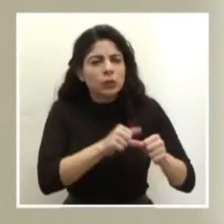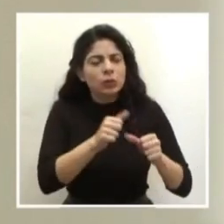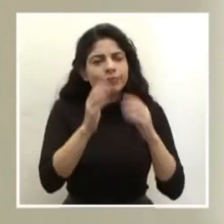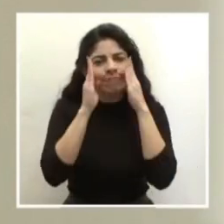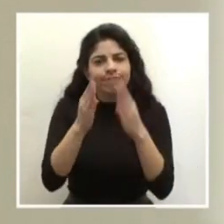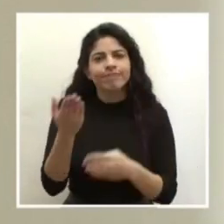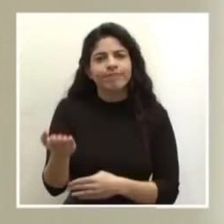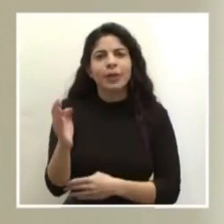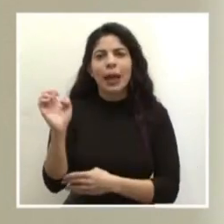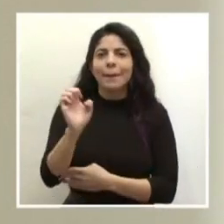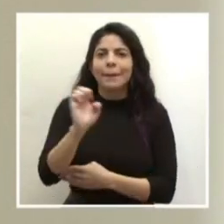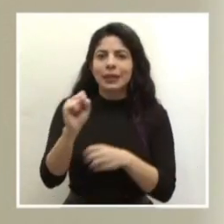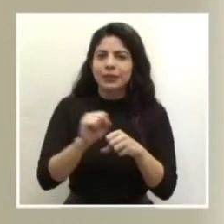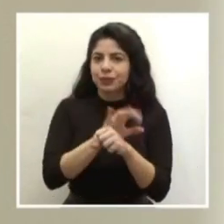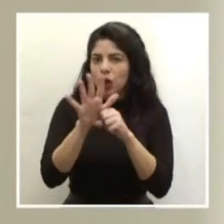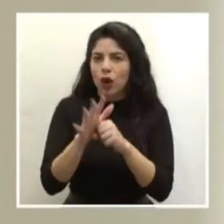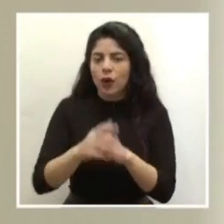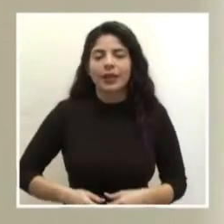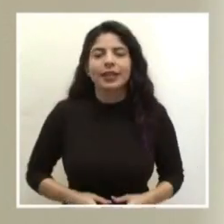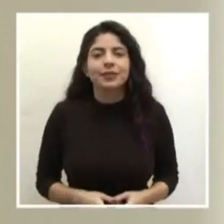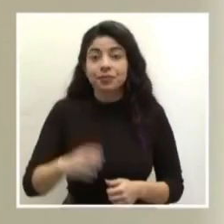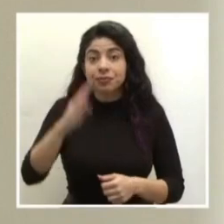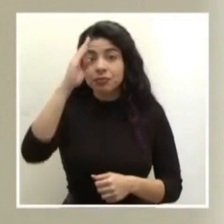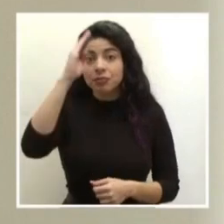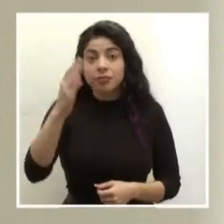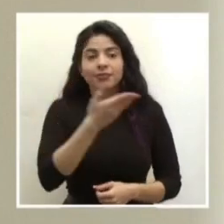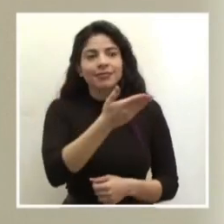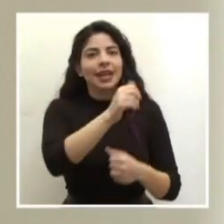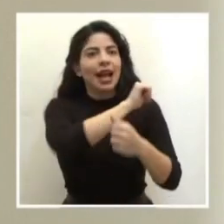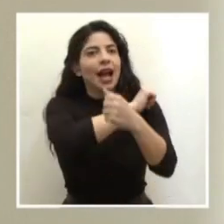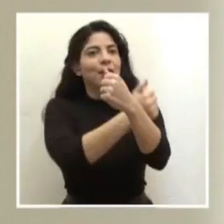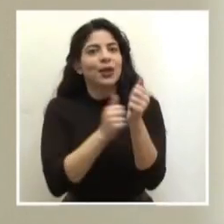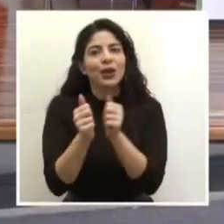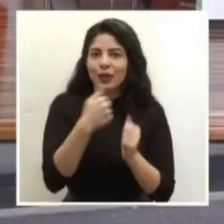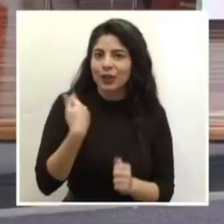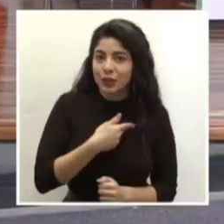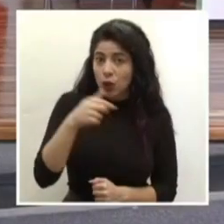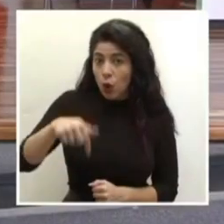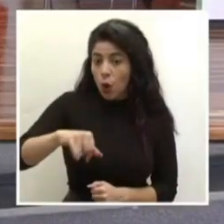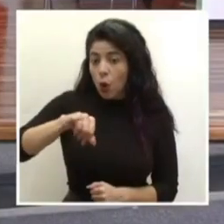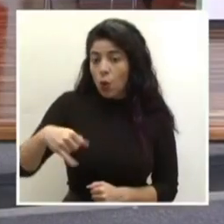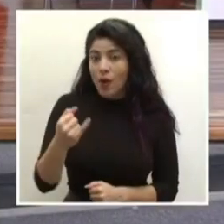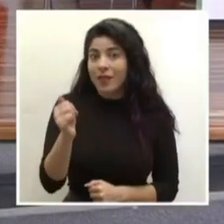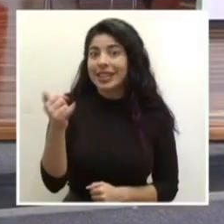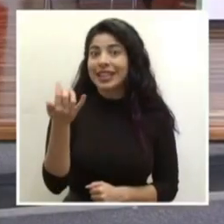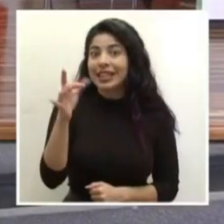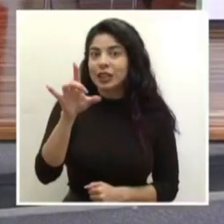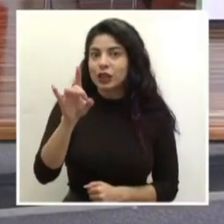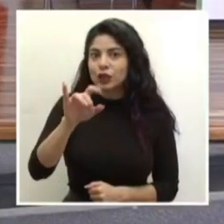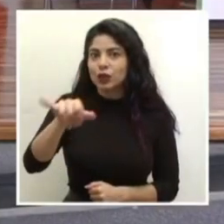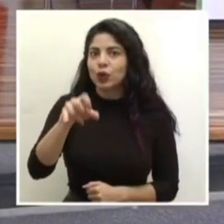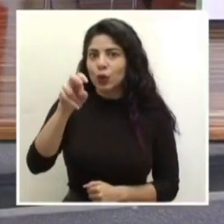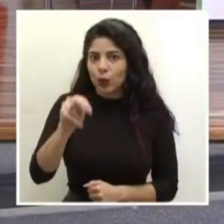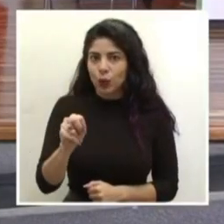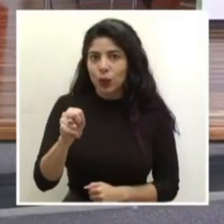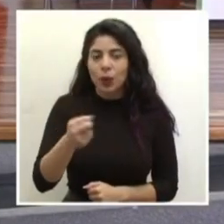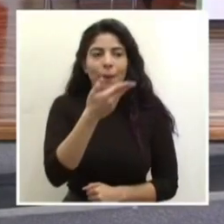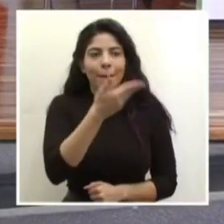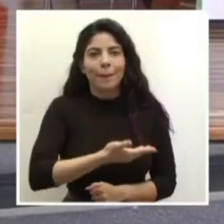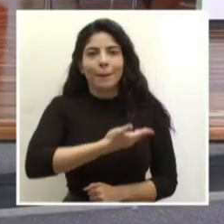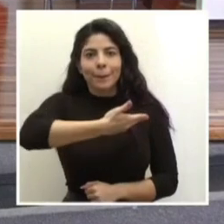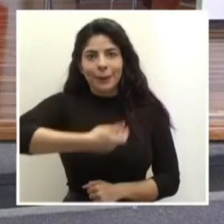enfrentar la emergencia por el COVID-19. Saludamos a las autoridades que nos acompañan este jueves 18 de junio, el presidente de